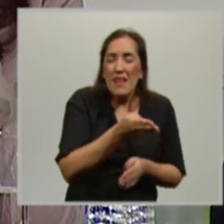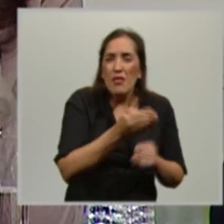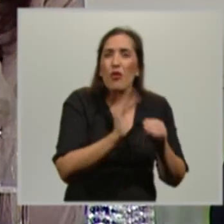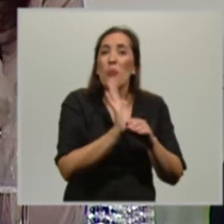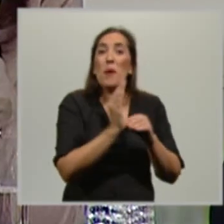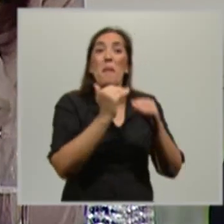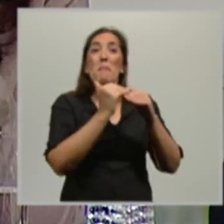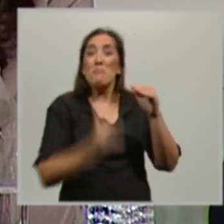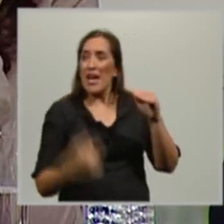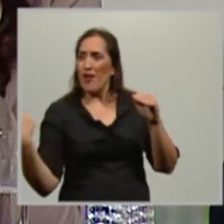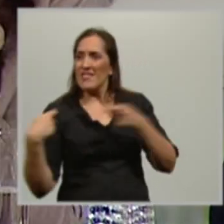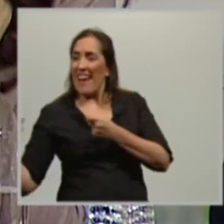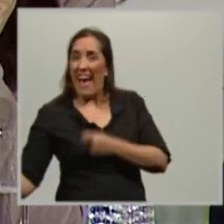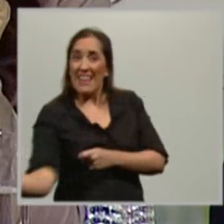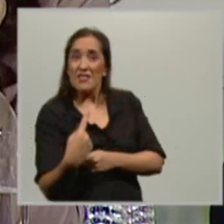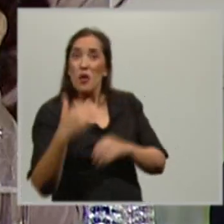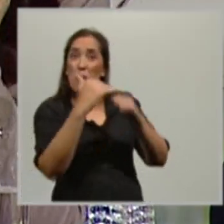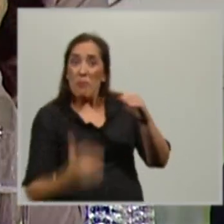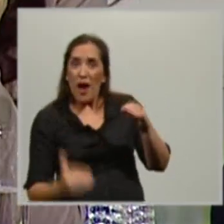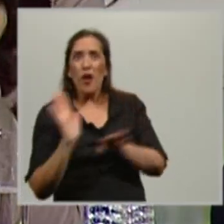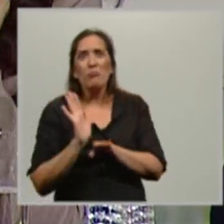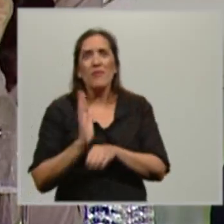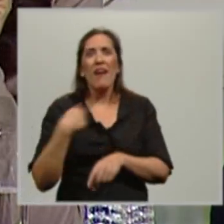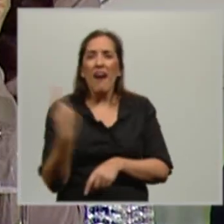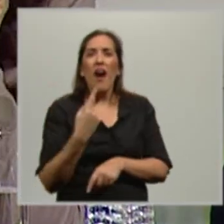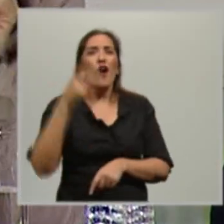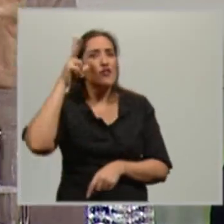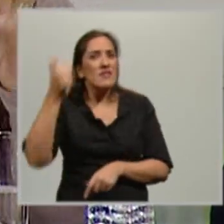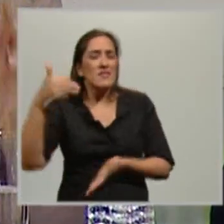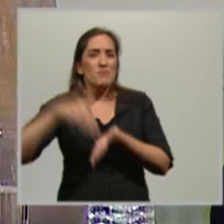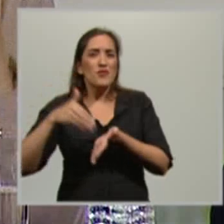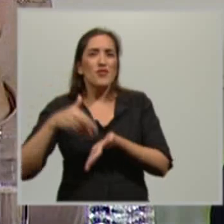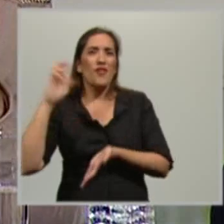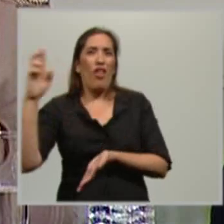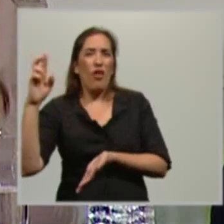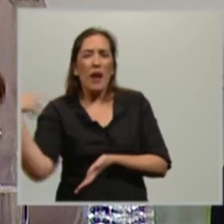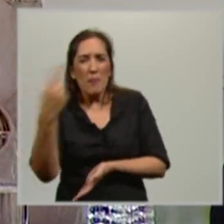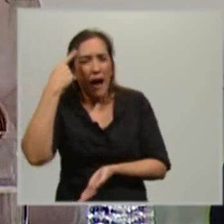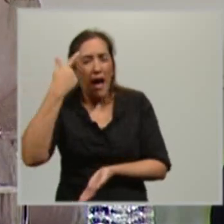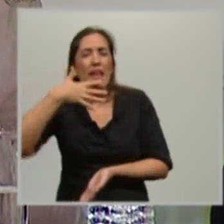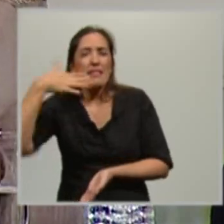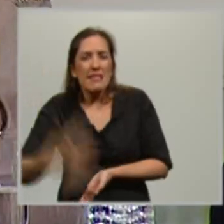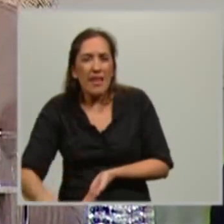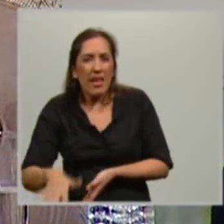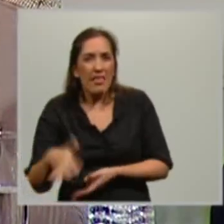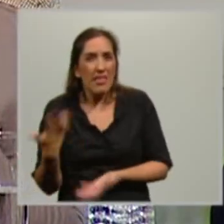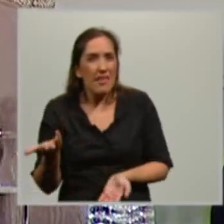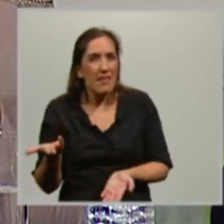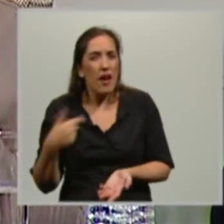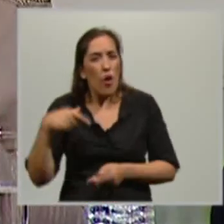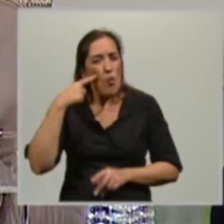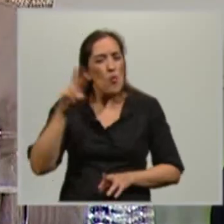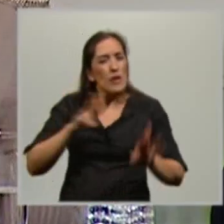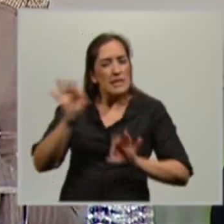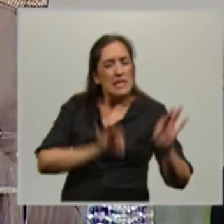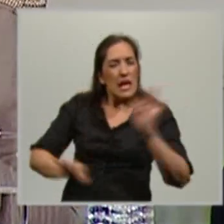menos de uso de la energía son 86 millones de dólares. Para que se entienda el concepto de lo que estamos haciendo